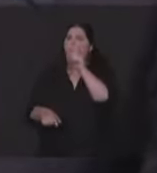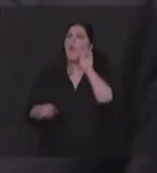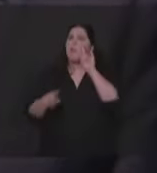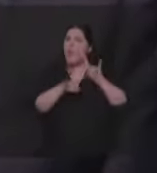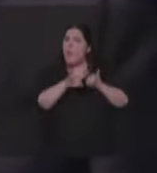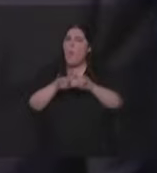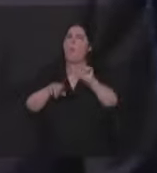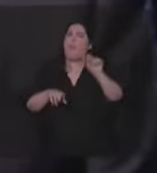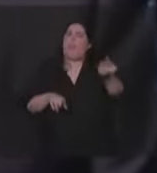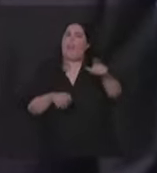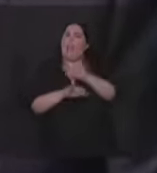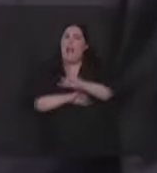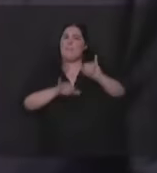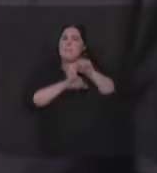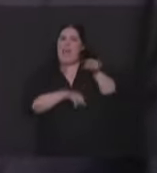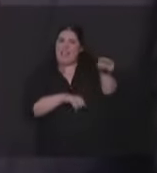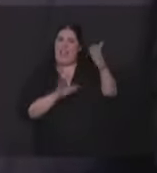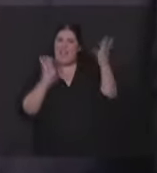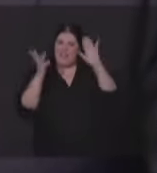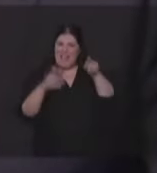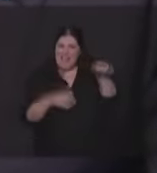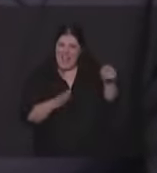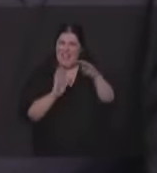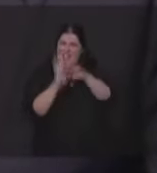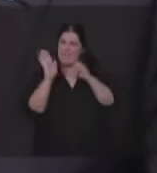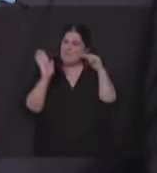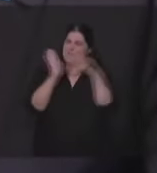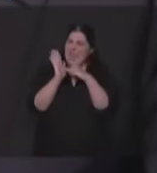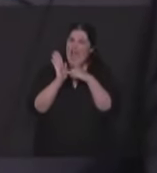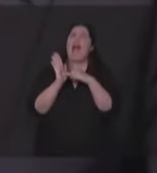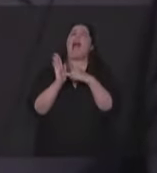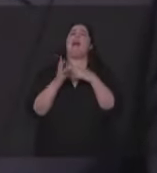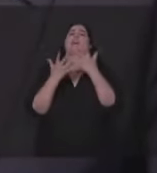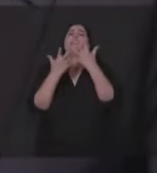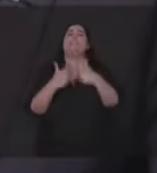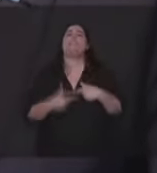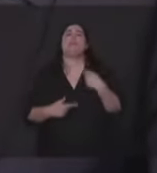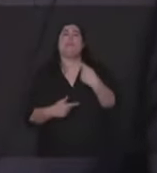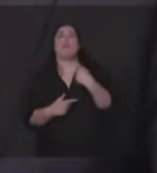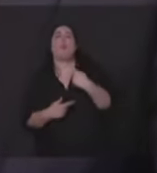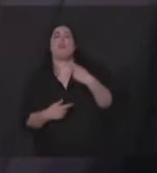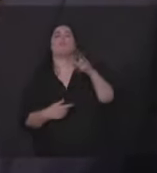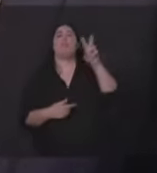campaña del señor habla de fuerte ajuste del sistema de